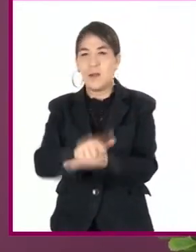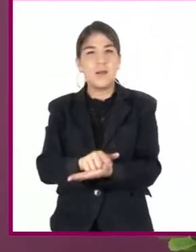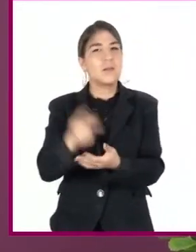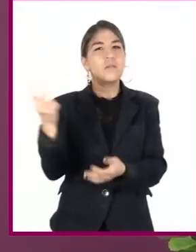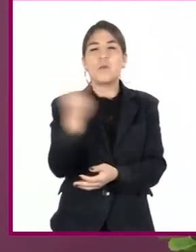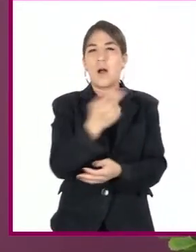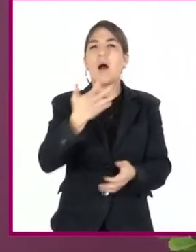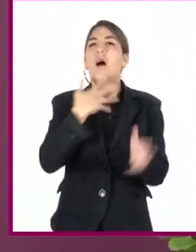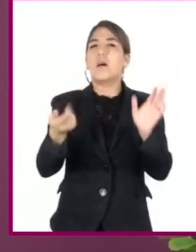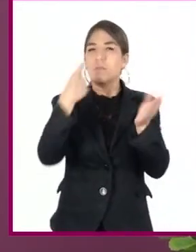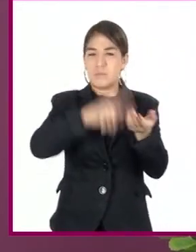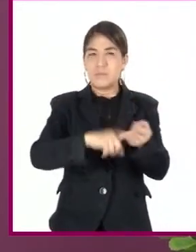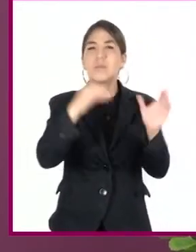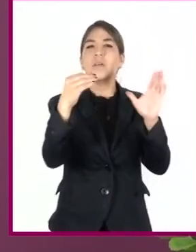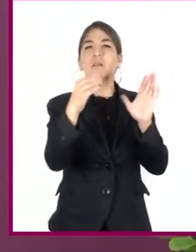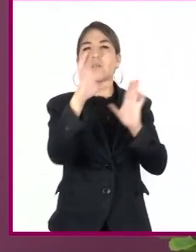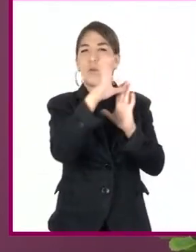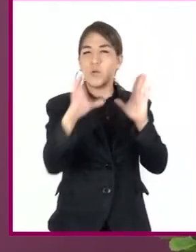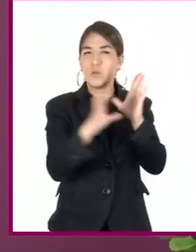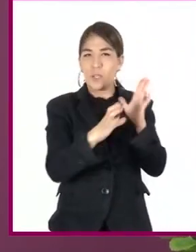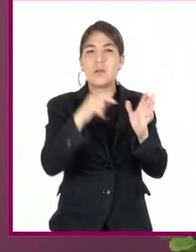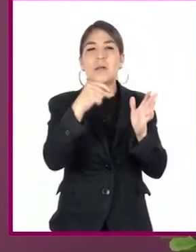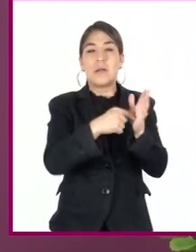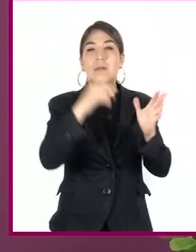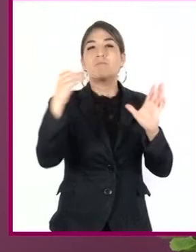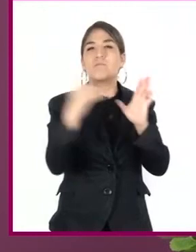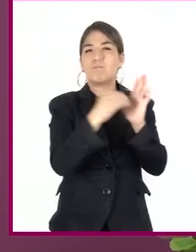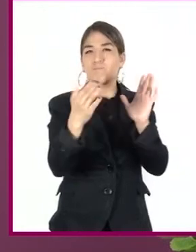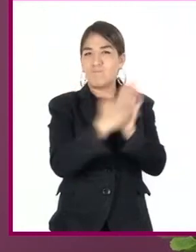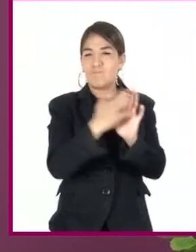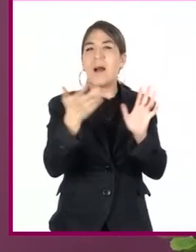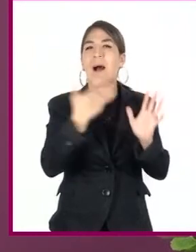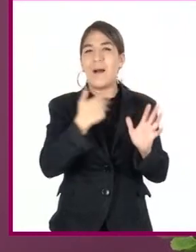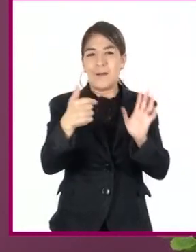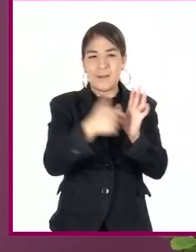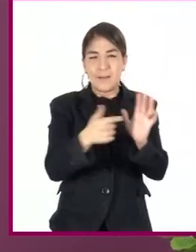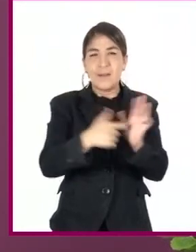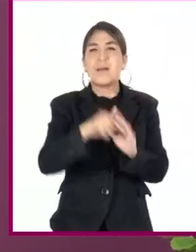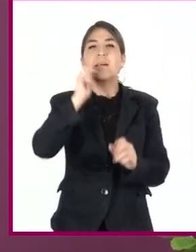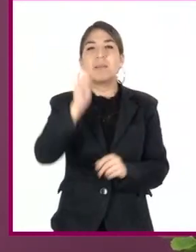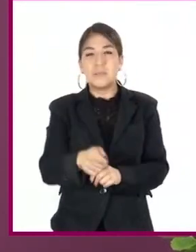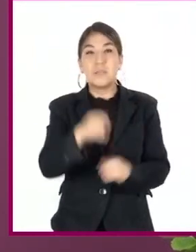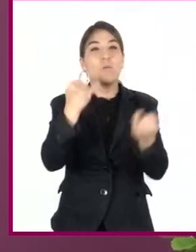en la Constitución Política de los Estados Unidos Mexicanos y